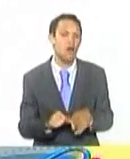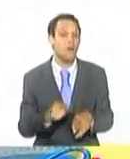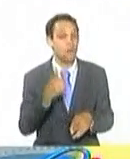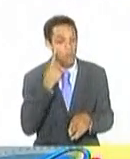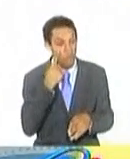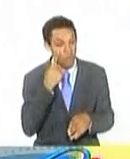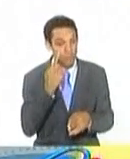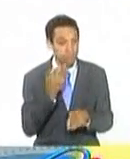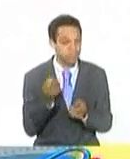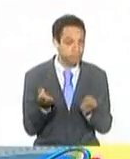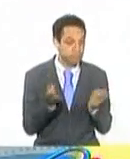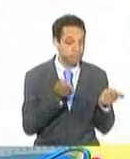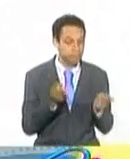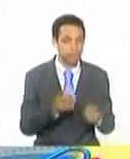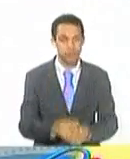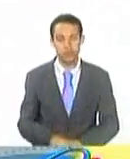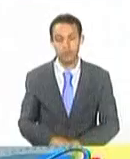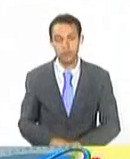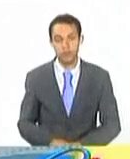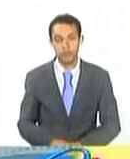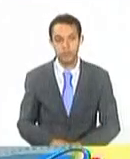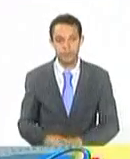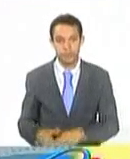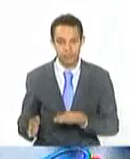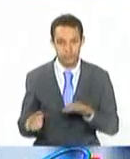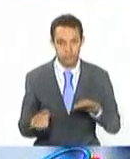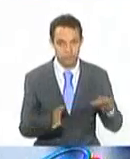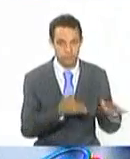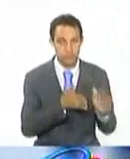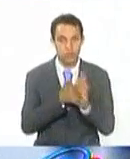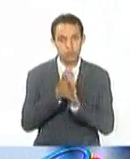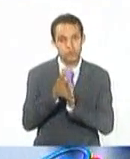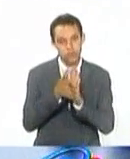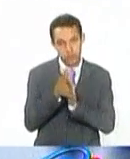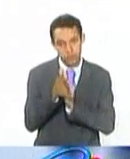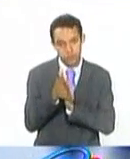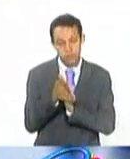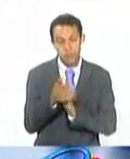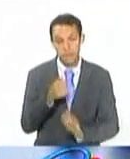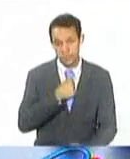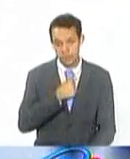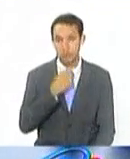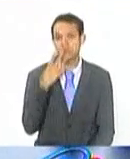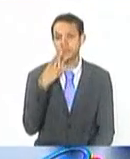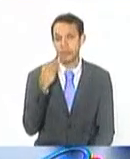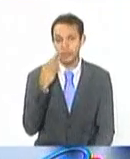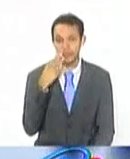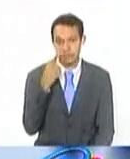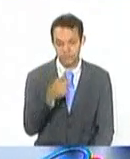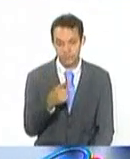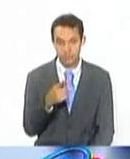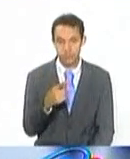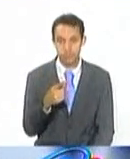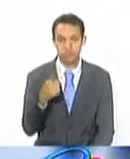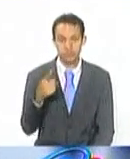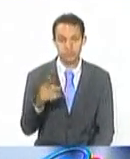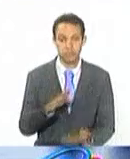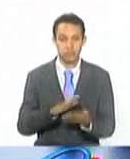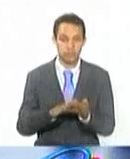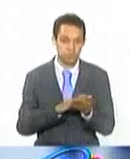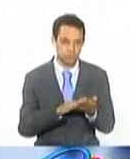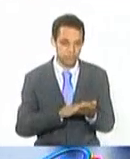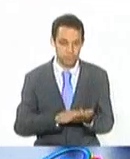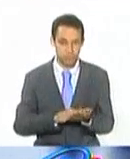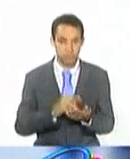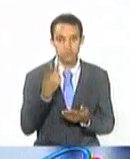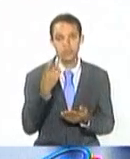problema bueno Eh le com Les comento mi experiencia a mí me valió la fisioterapia y fueron por lo menos 20